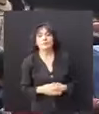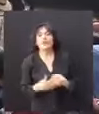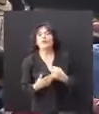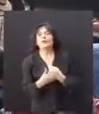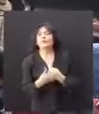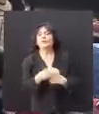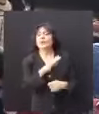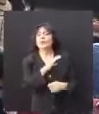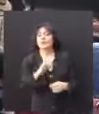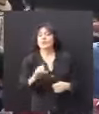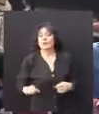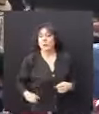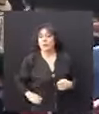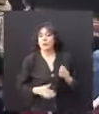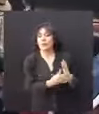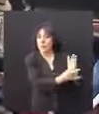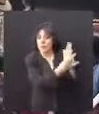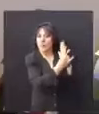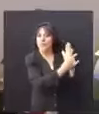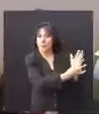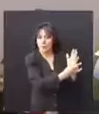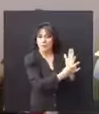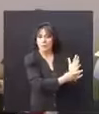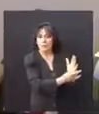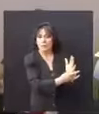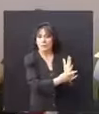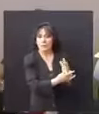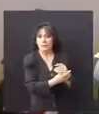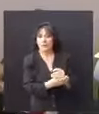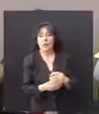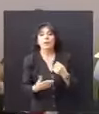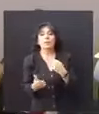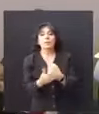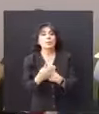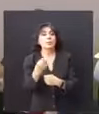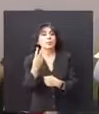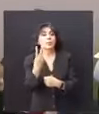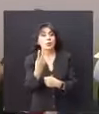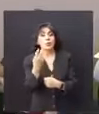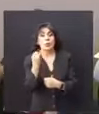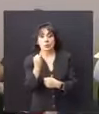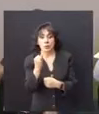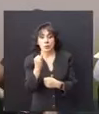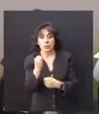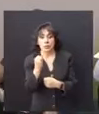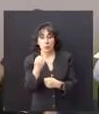elección, todas y todos valemos un voto.